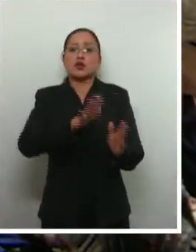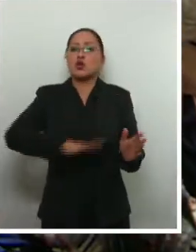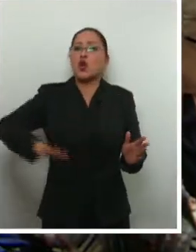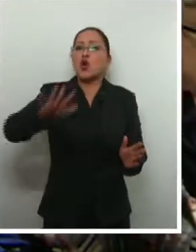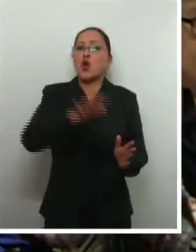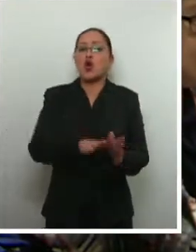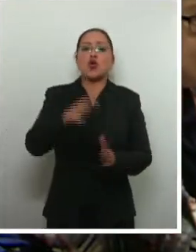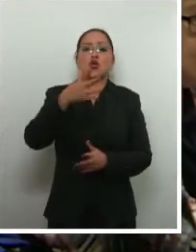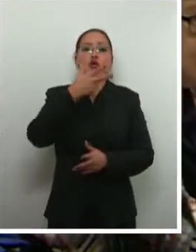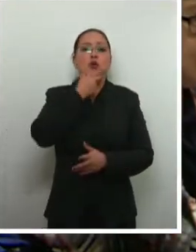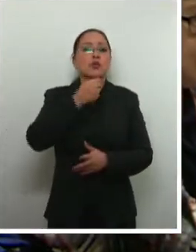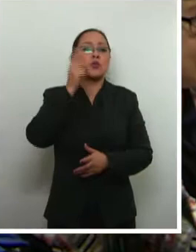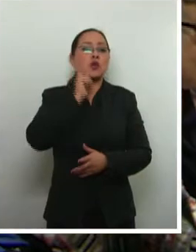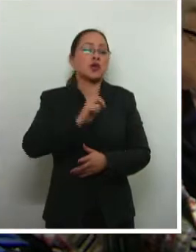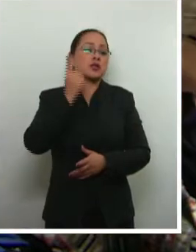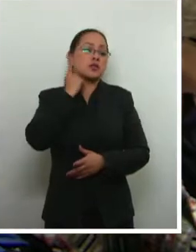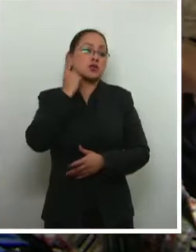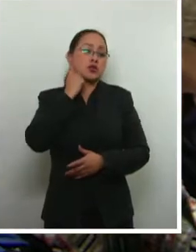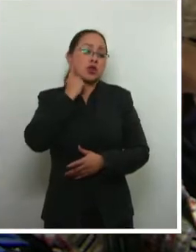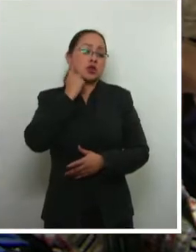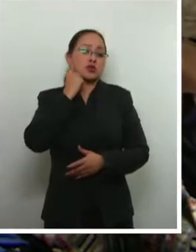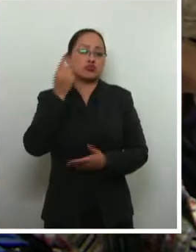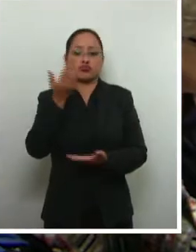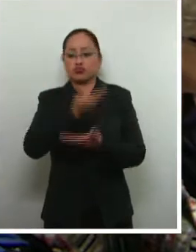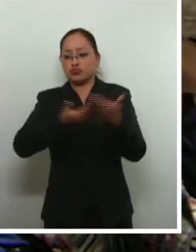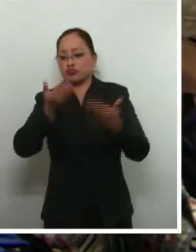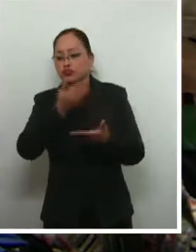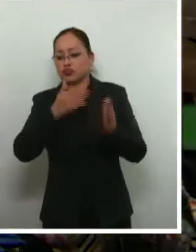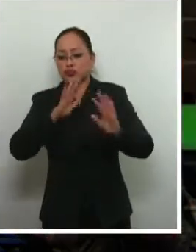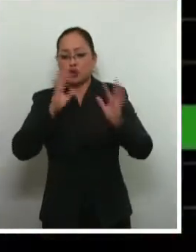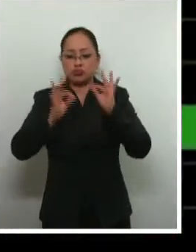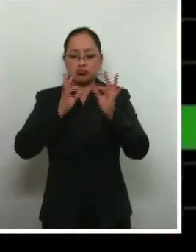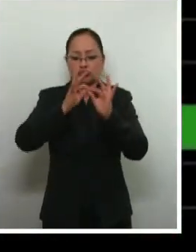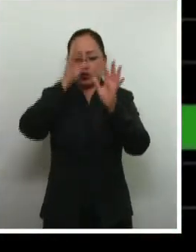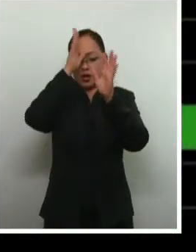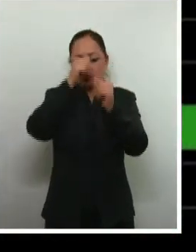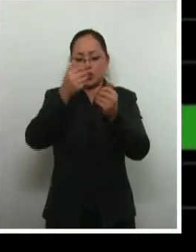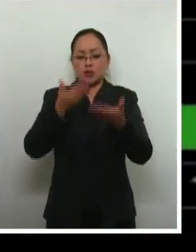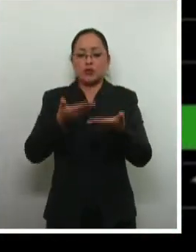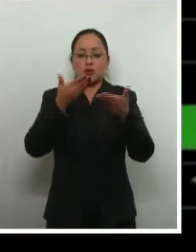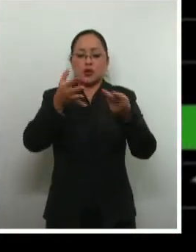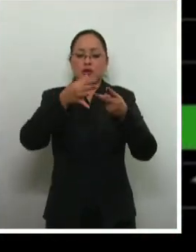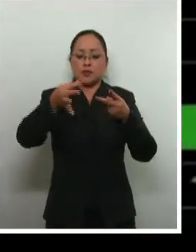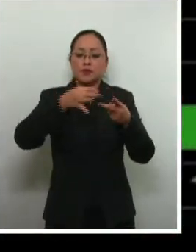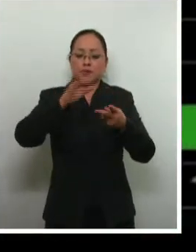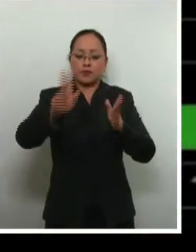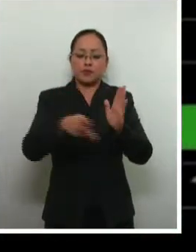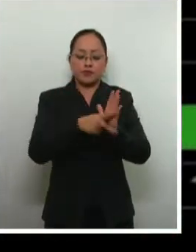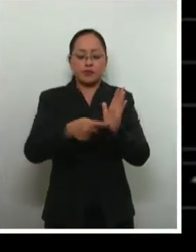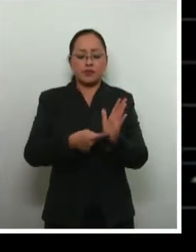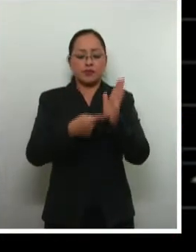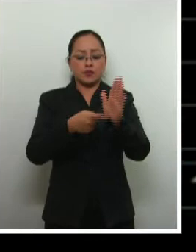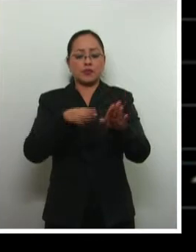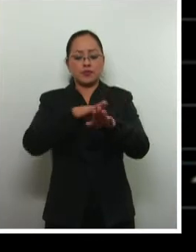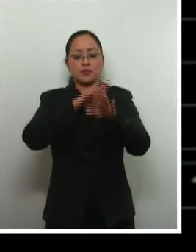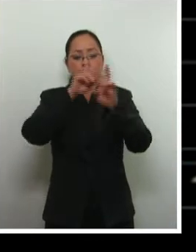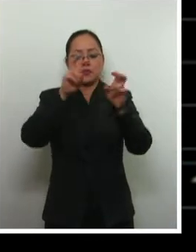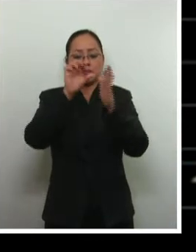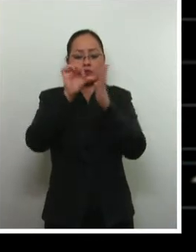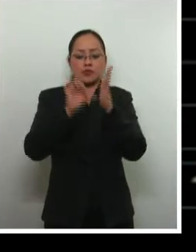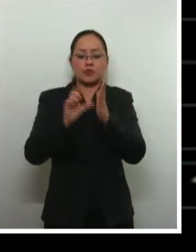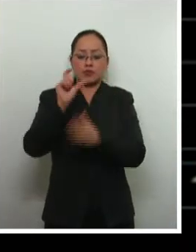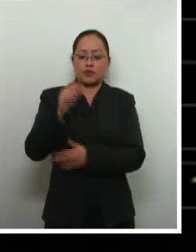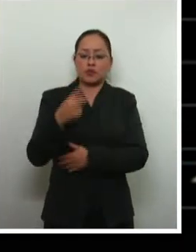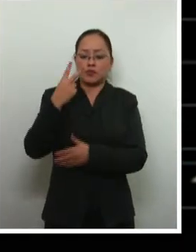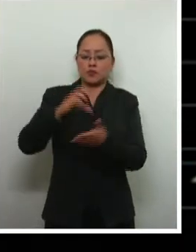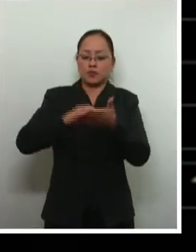consensada por legisladoras y legisladores de los diferentes grupos parlamentarios. Estas reservas se refieren a este artículo